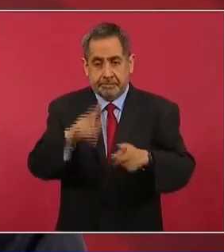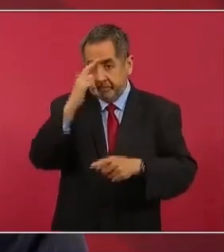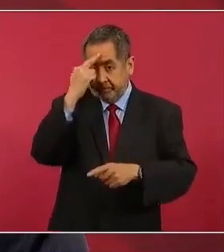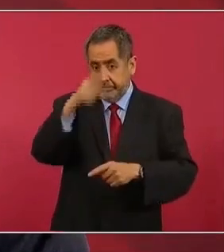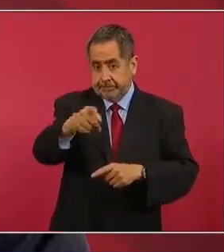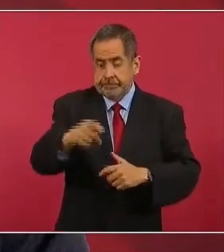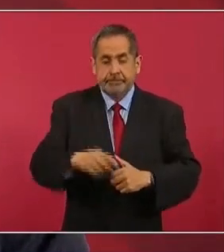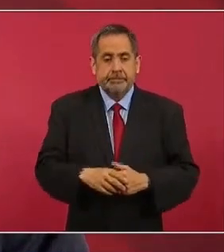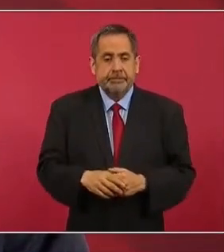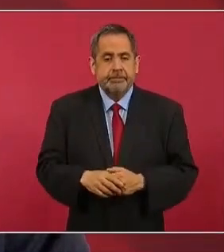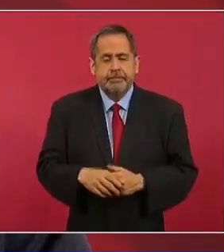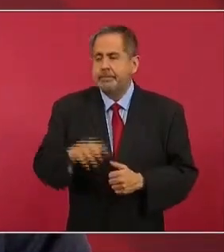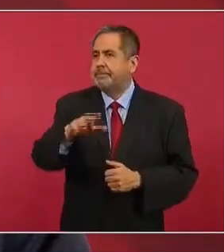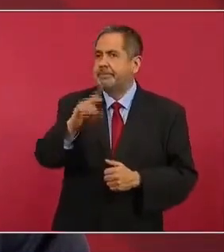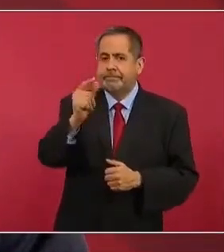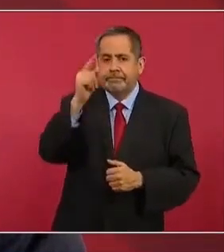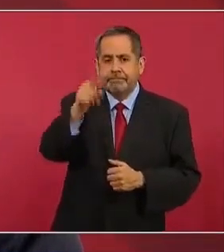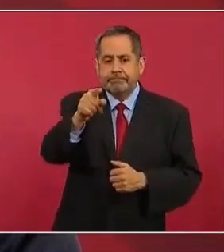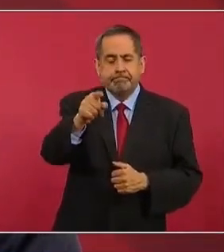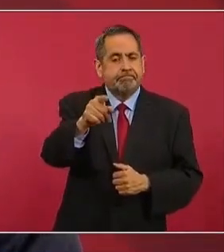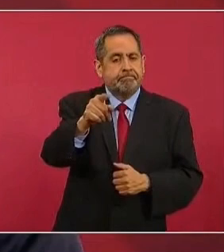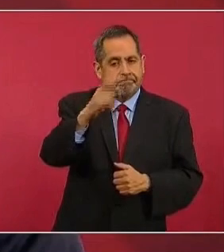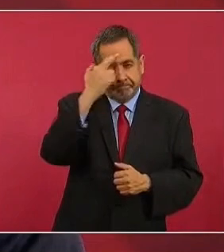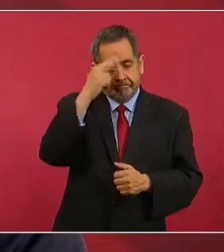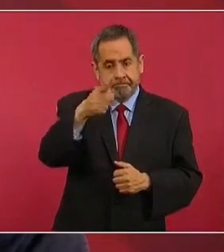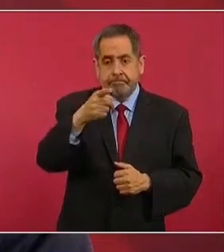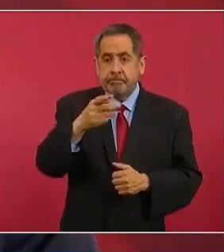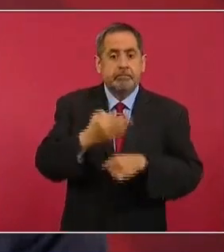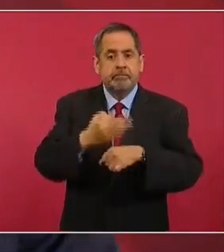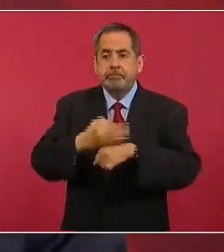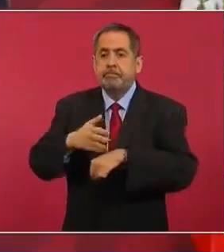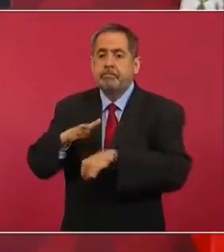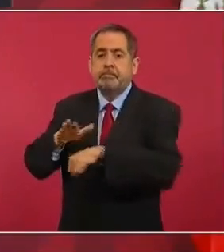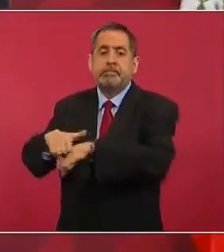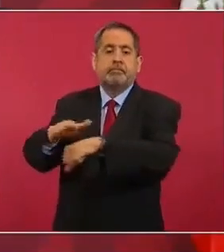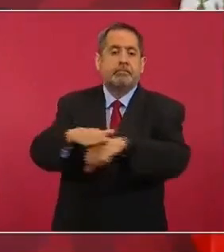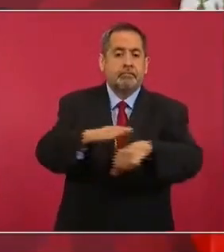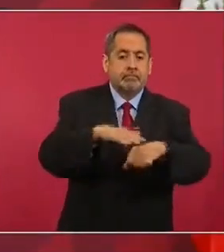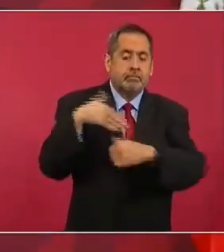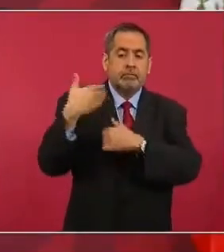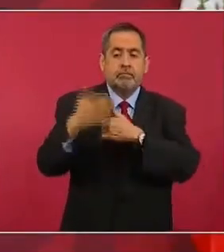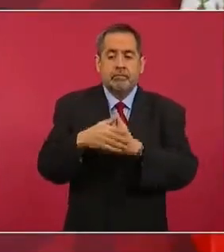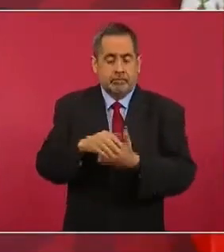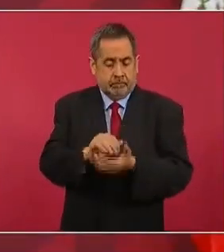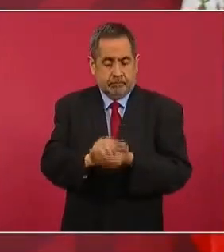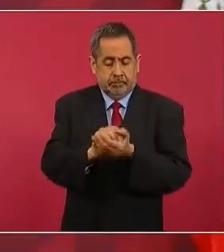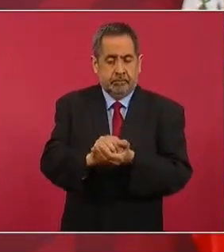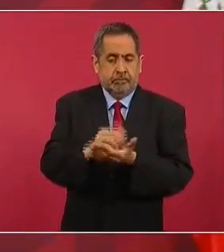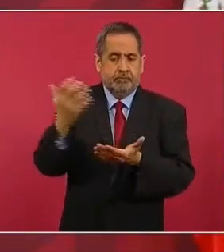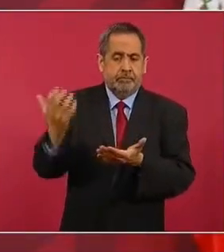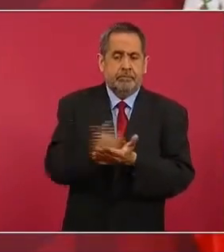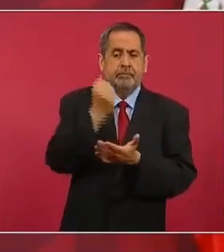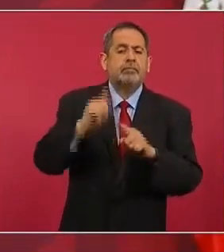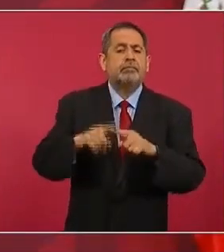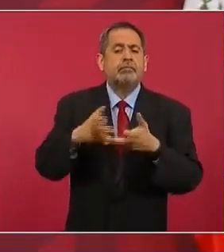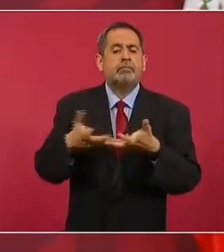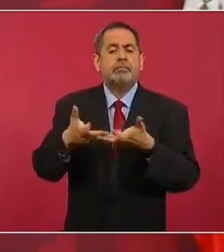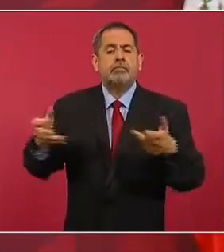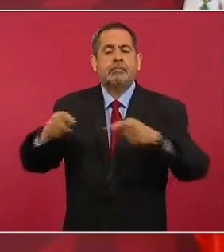Acuérdense por cierto, aprovecho para convocar a las rifas de los terrenos